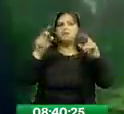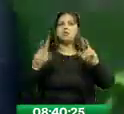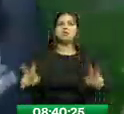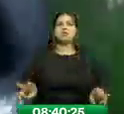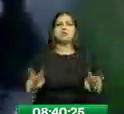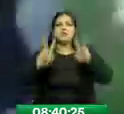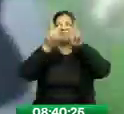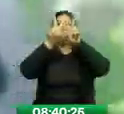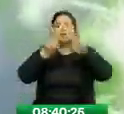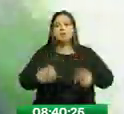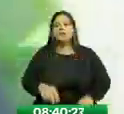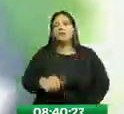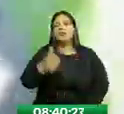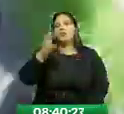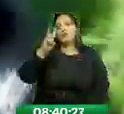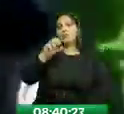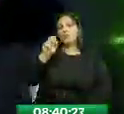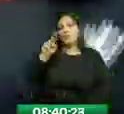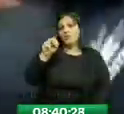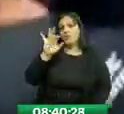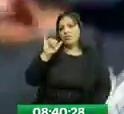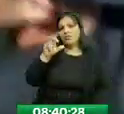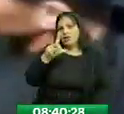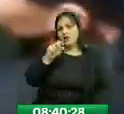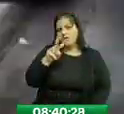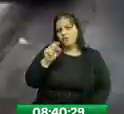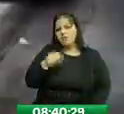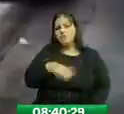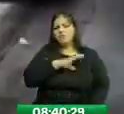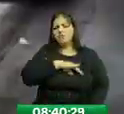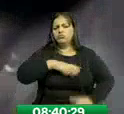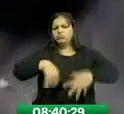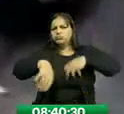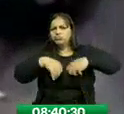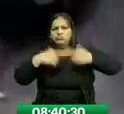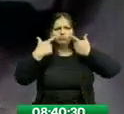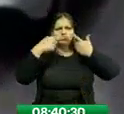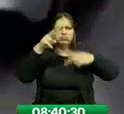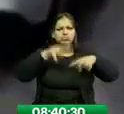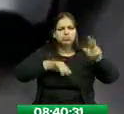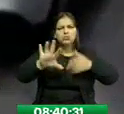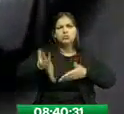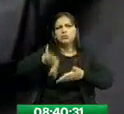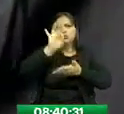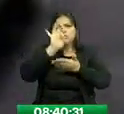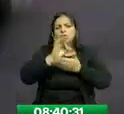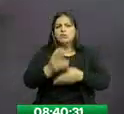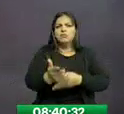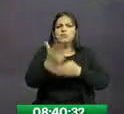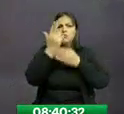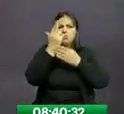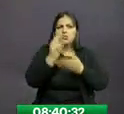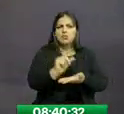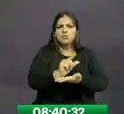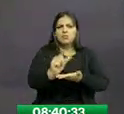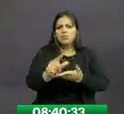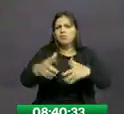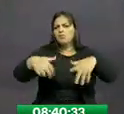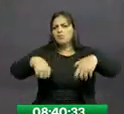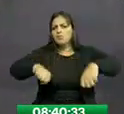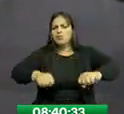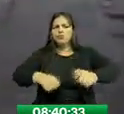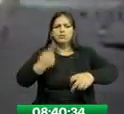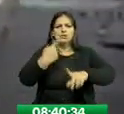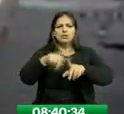Montalvo, se decomisaron armas de fuego, municiones y motocicletas. Ahora buscan a los responsables de otros robos ocurridos